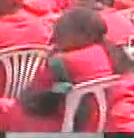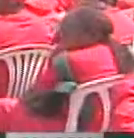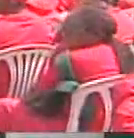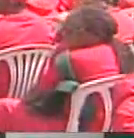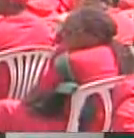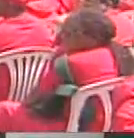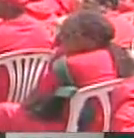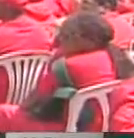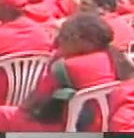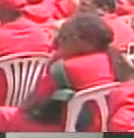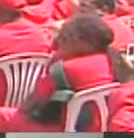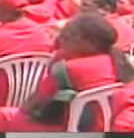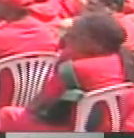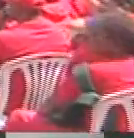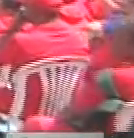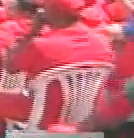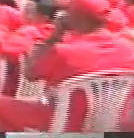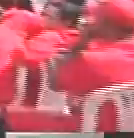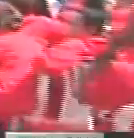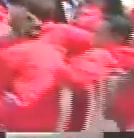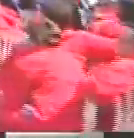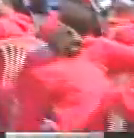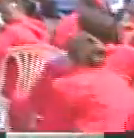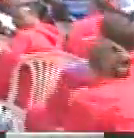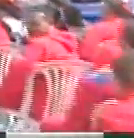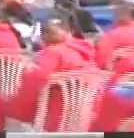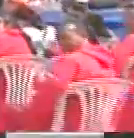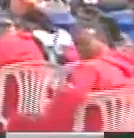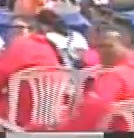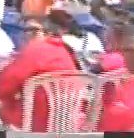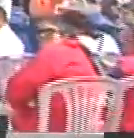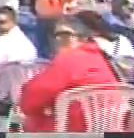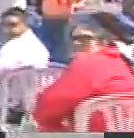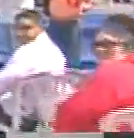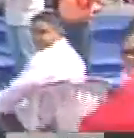A la una, a las dos, a las tres.